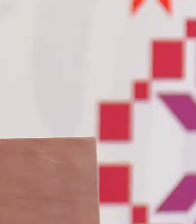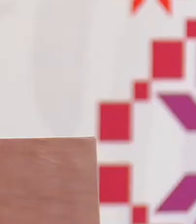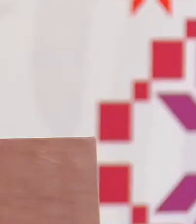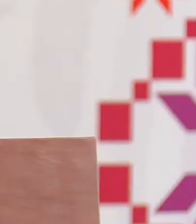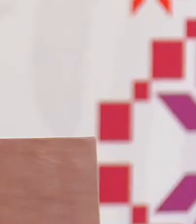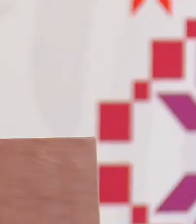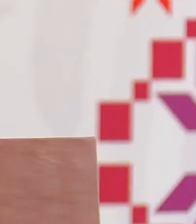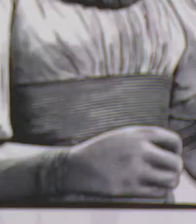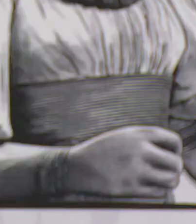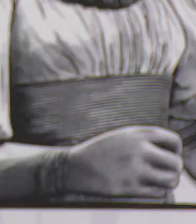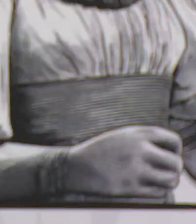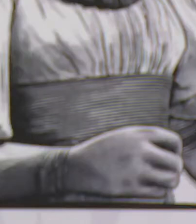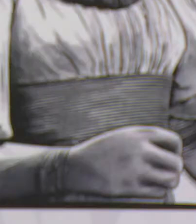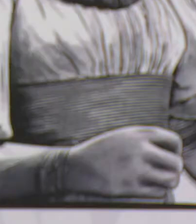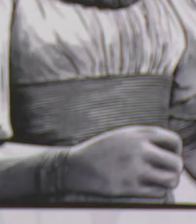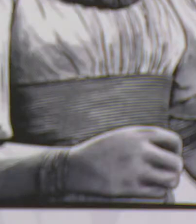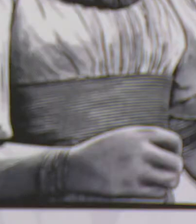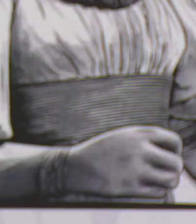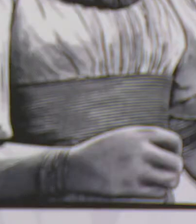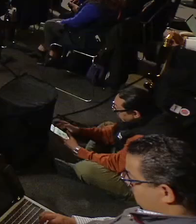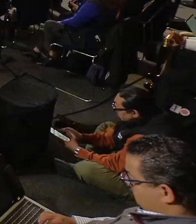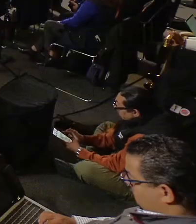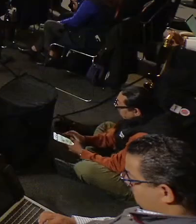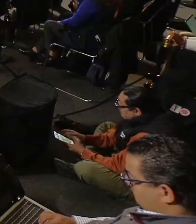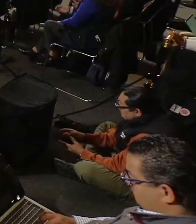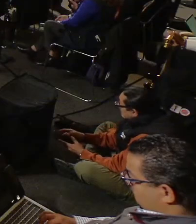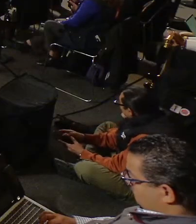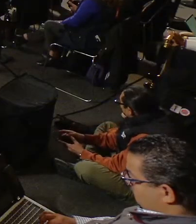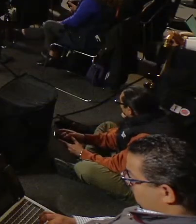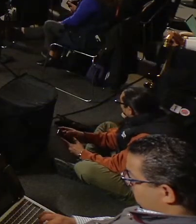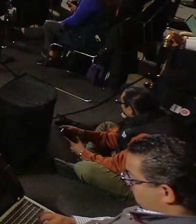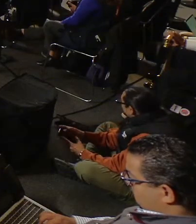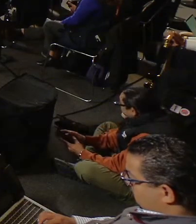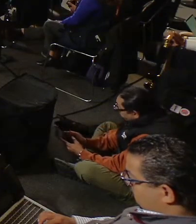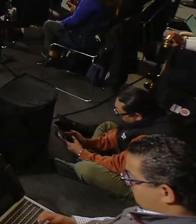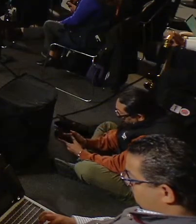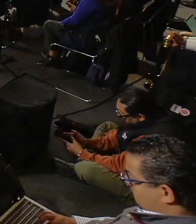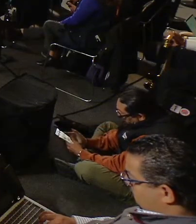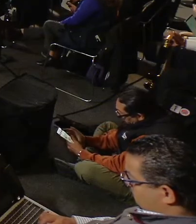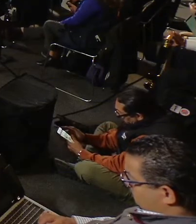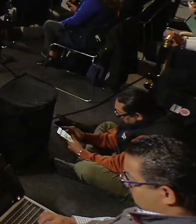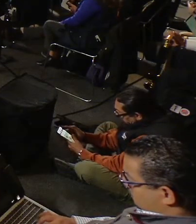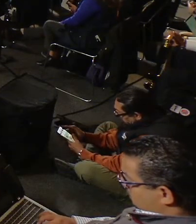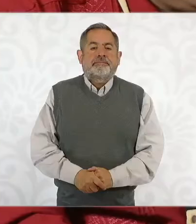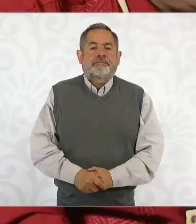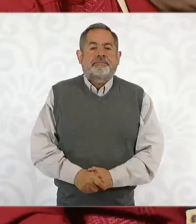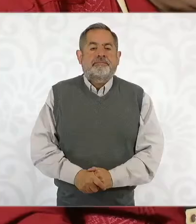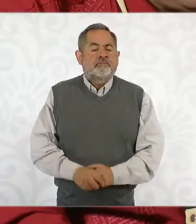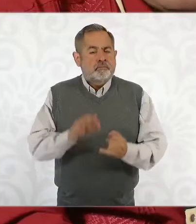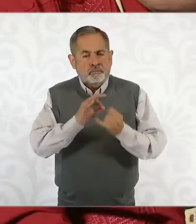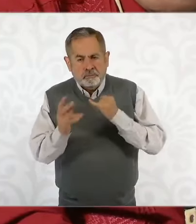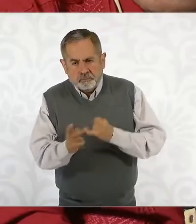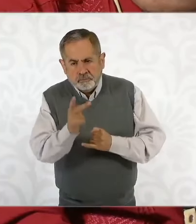y si no, pues se pone la multa que se tenga que pagar. Gracias, Presidenta. Ya por último, hoy se dio a conocer de estos